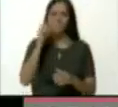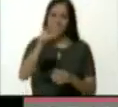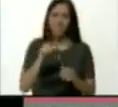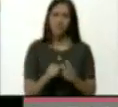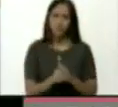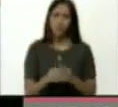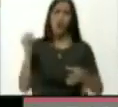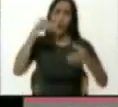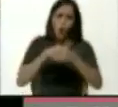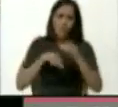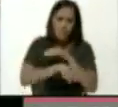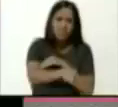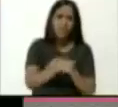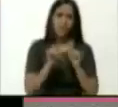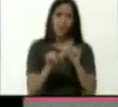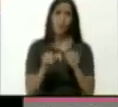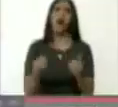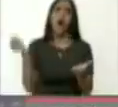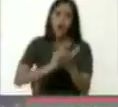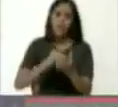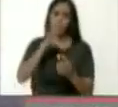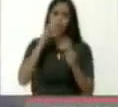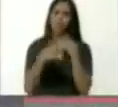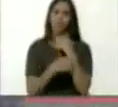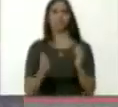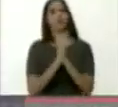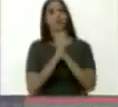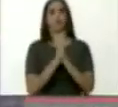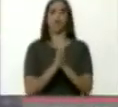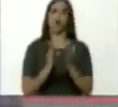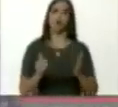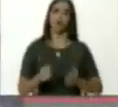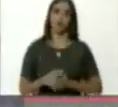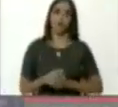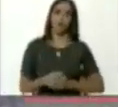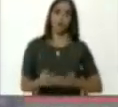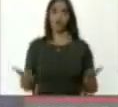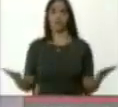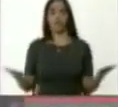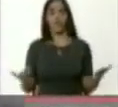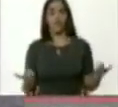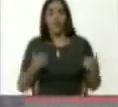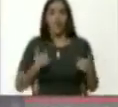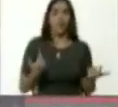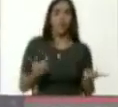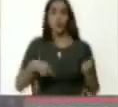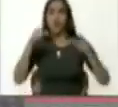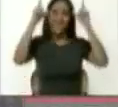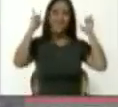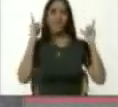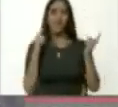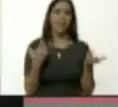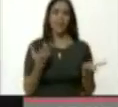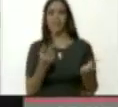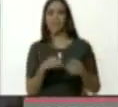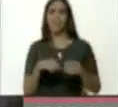volver a meter por ese mismo lugar para que no te vuelva a morder el perro, por Dios. Entonces, bueno, no es que uno, que no, que le des más ultra radical,